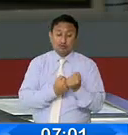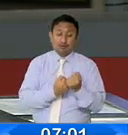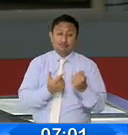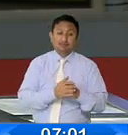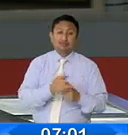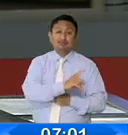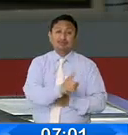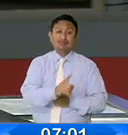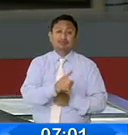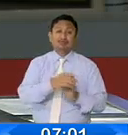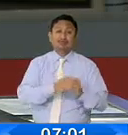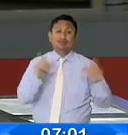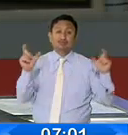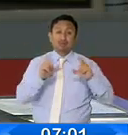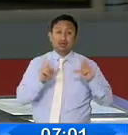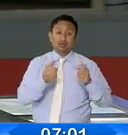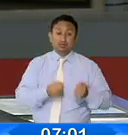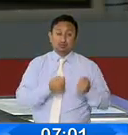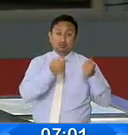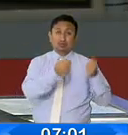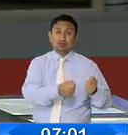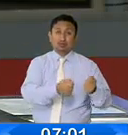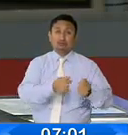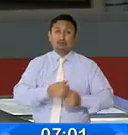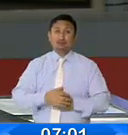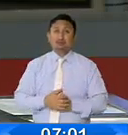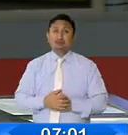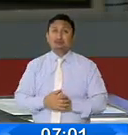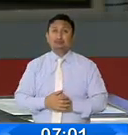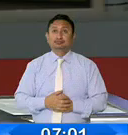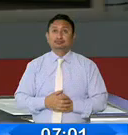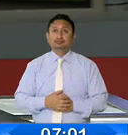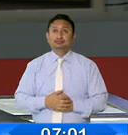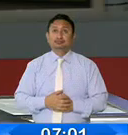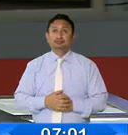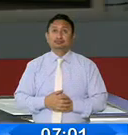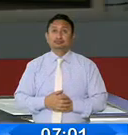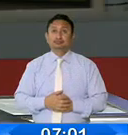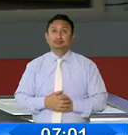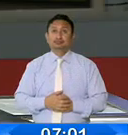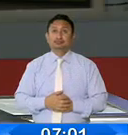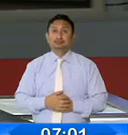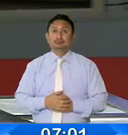ELN al candidato a la presidencia de la República, Andrés Arauz. Veamos.